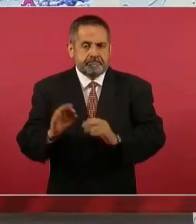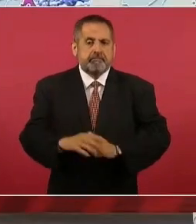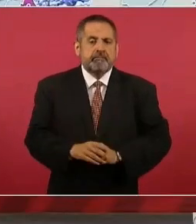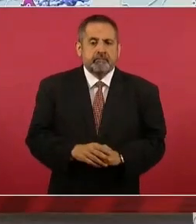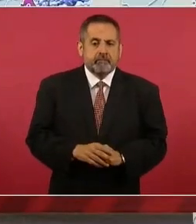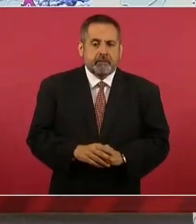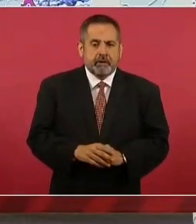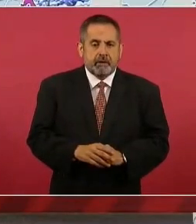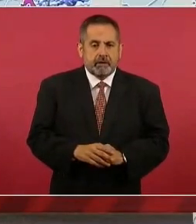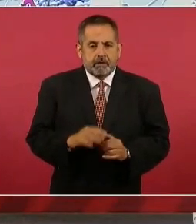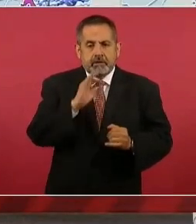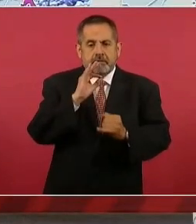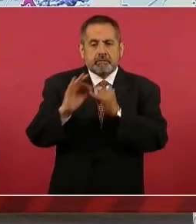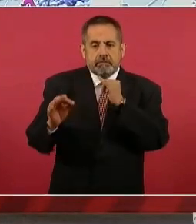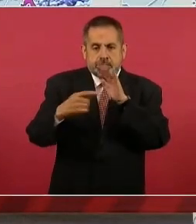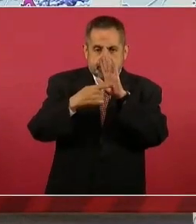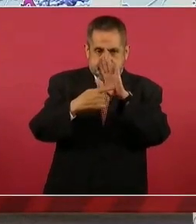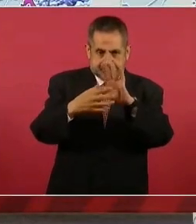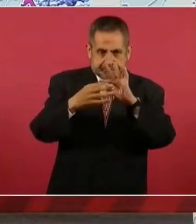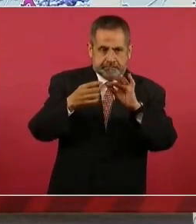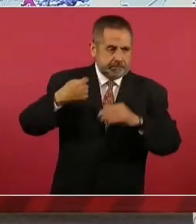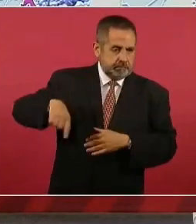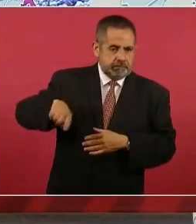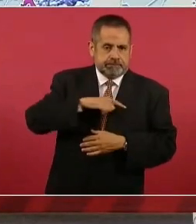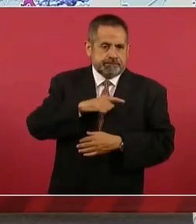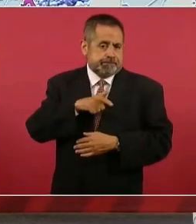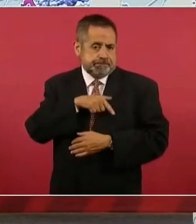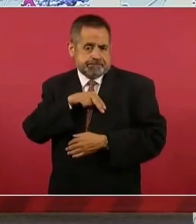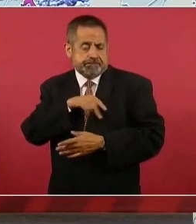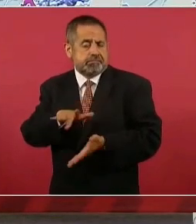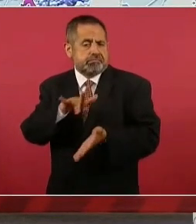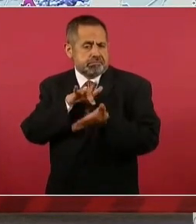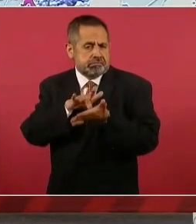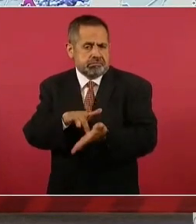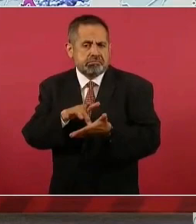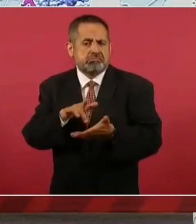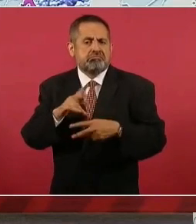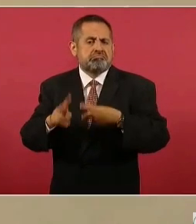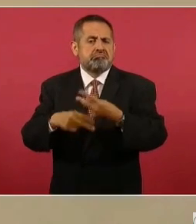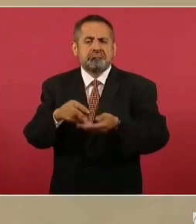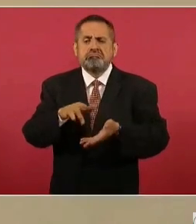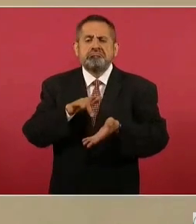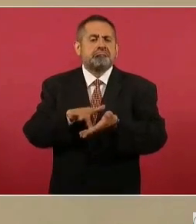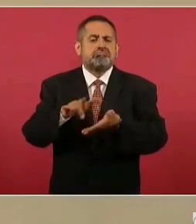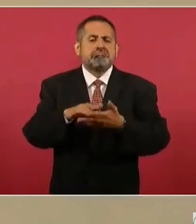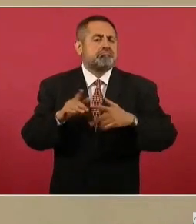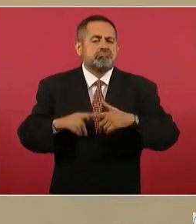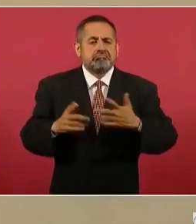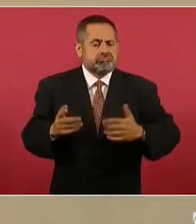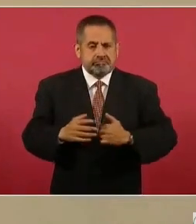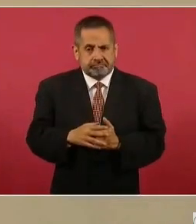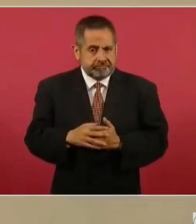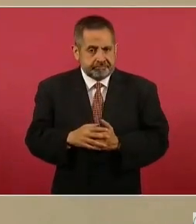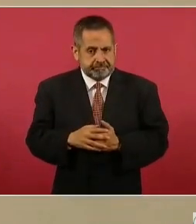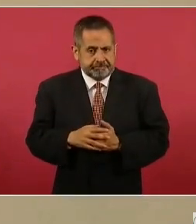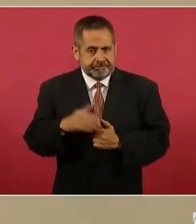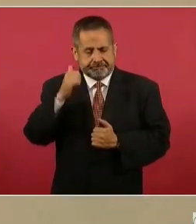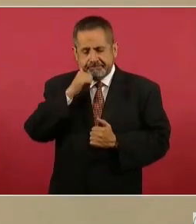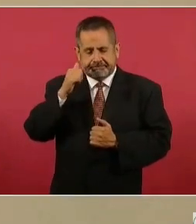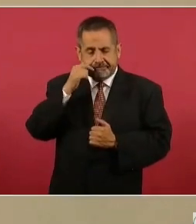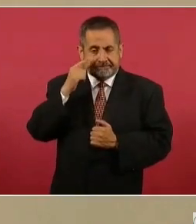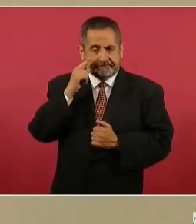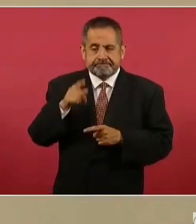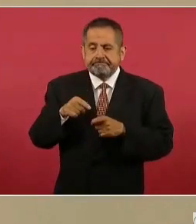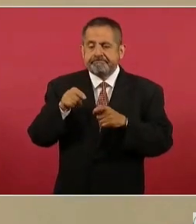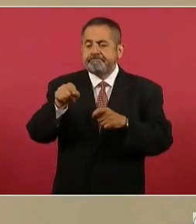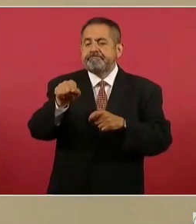por último hay un apoyo que la guardia nacional también proporciona normalmente a